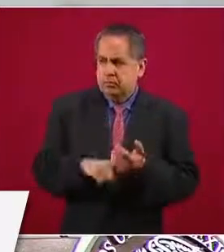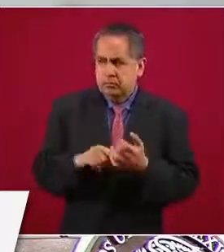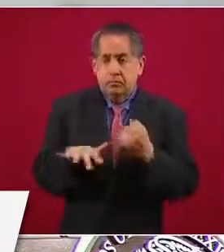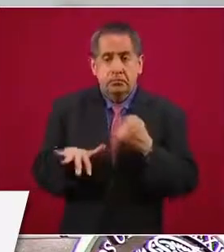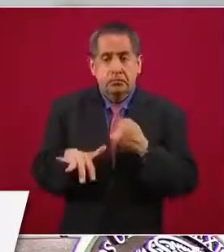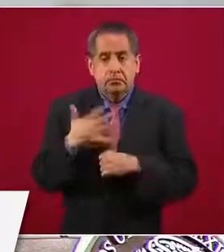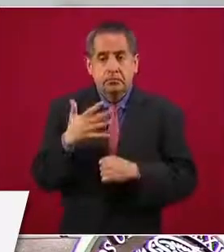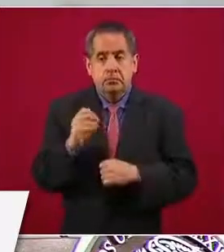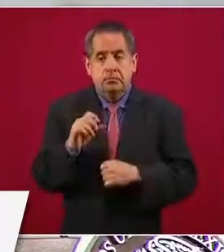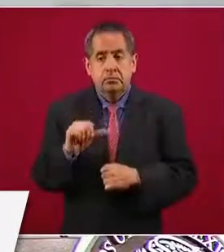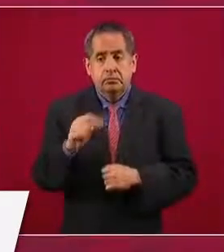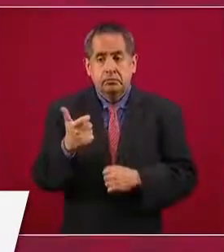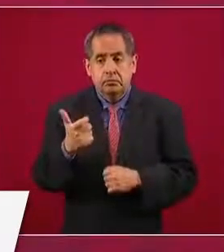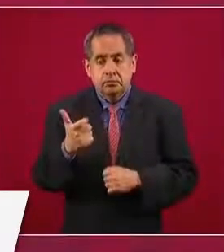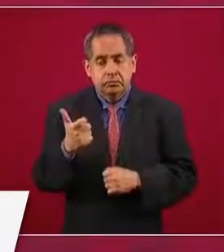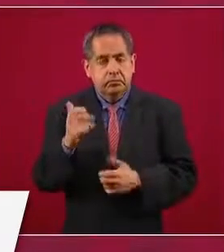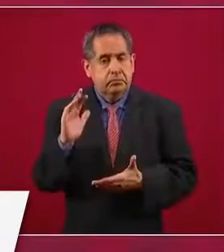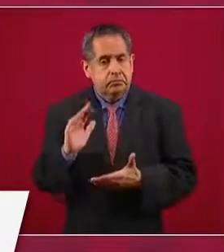15-16